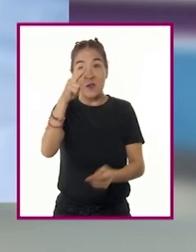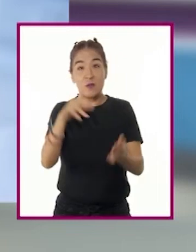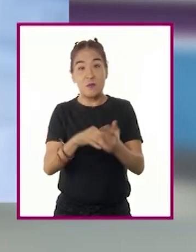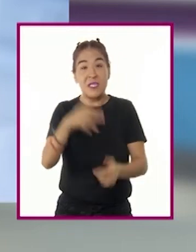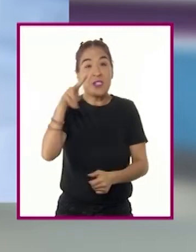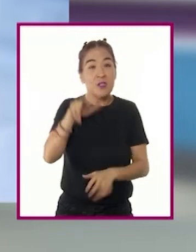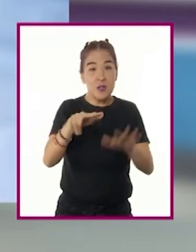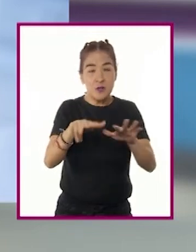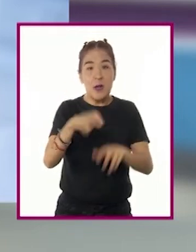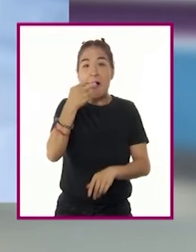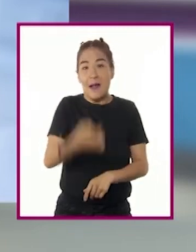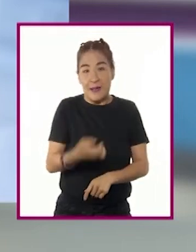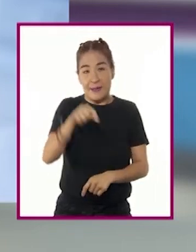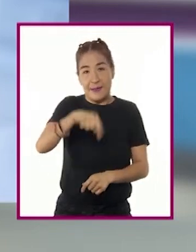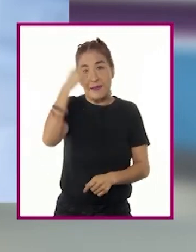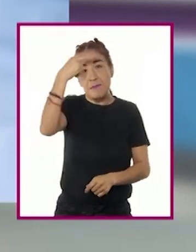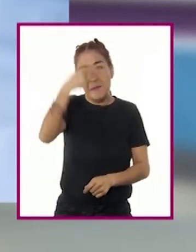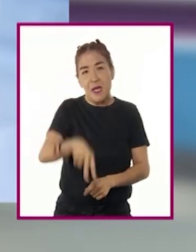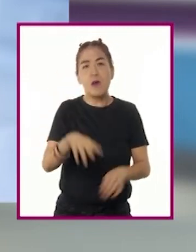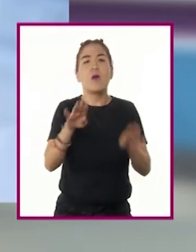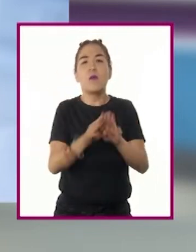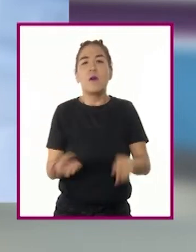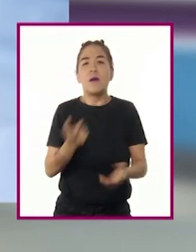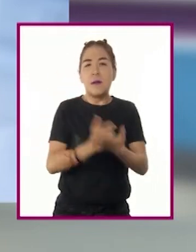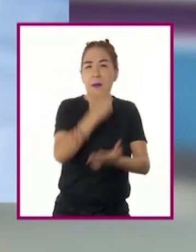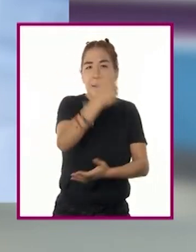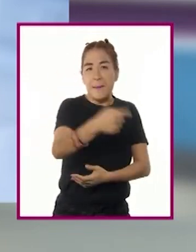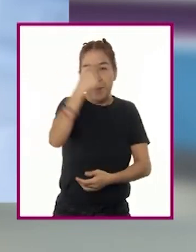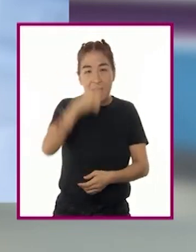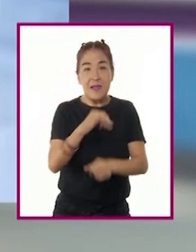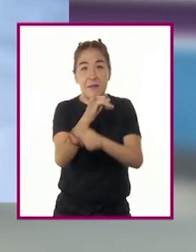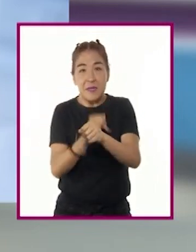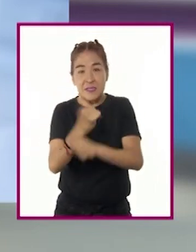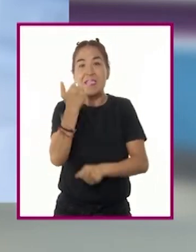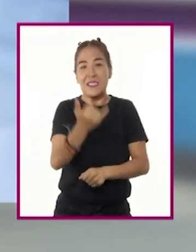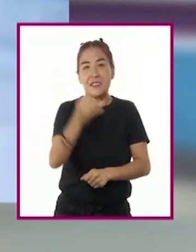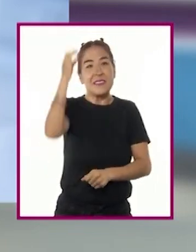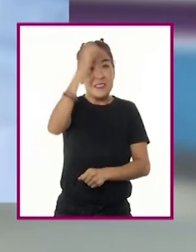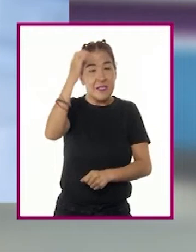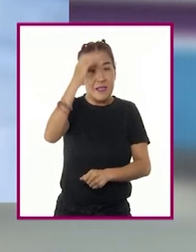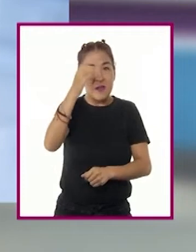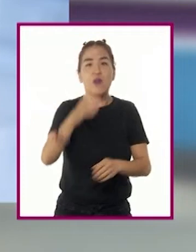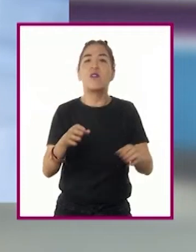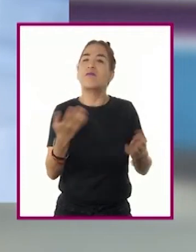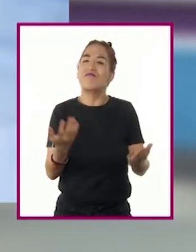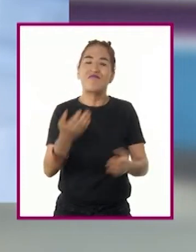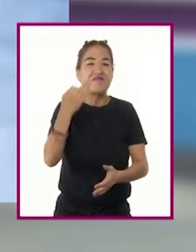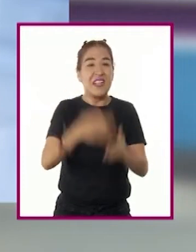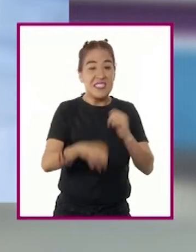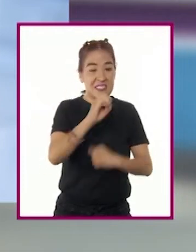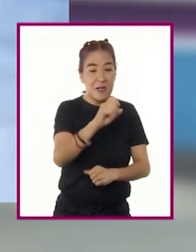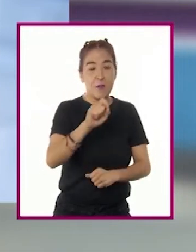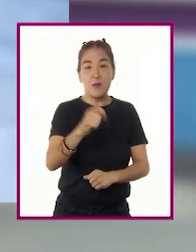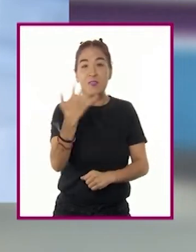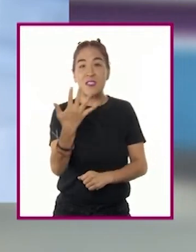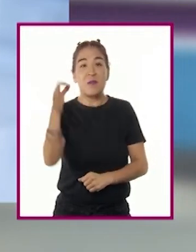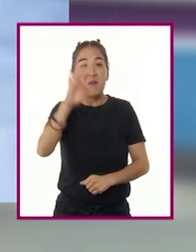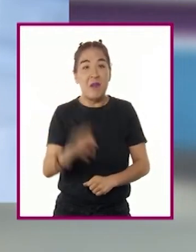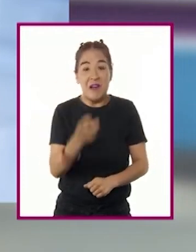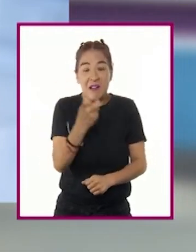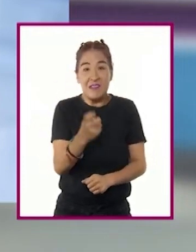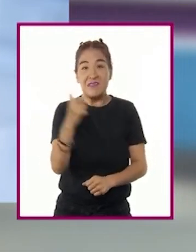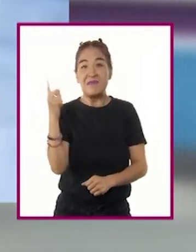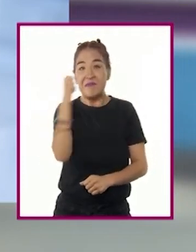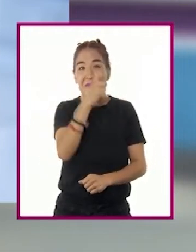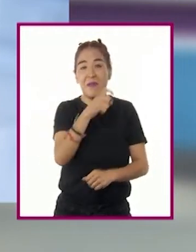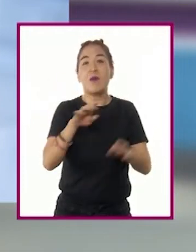pública en México dirigida a investigación y desarrollo científico no pasó del 0.5% del Producto